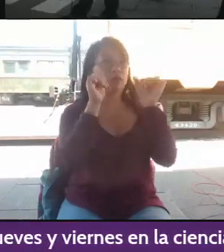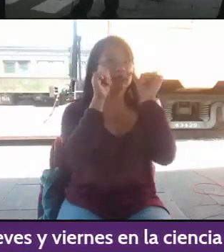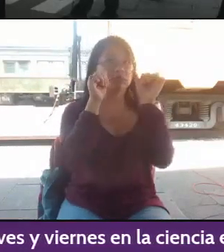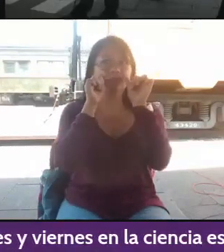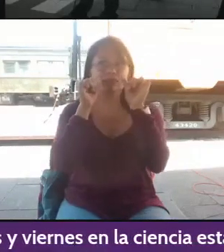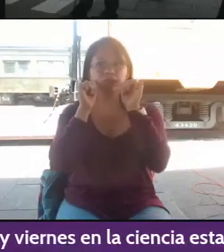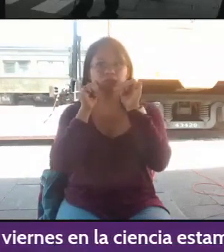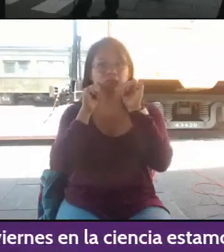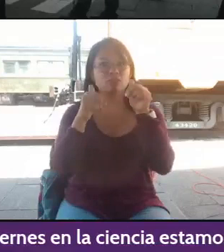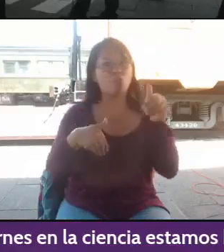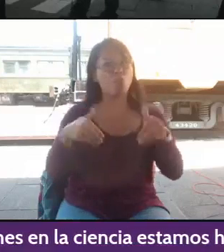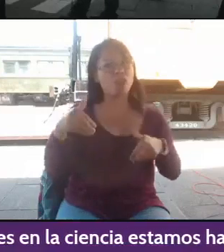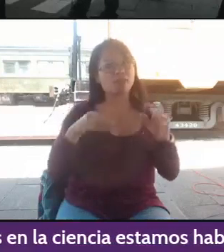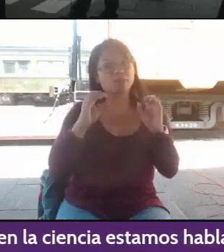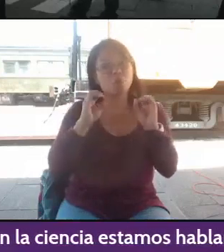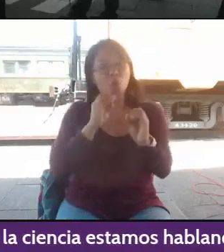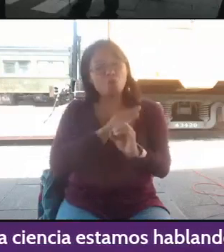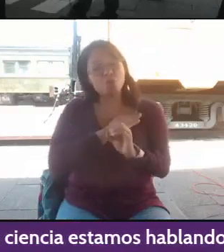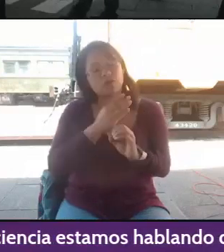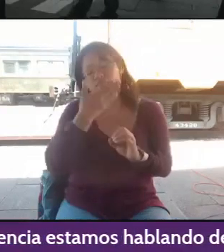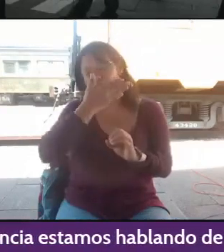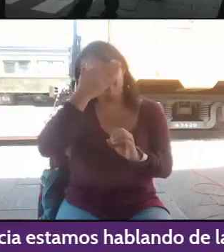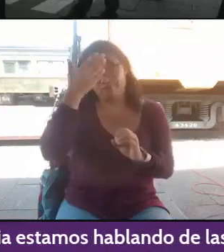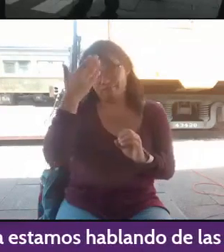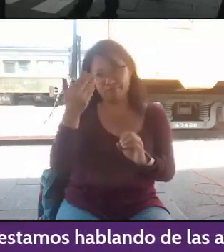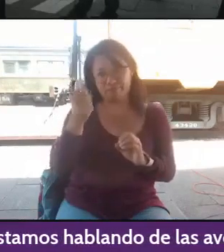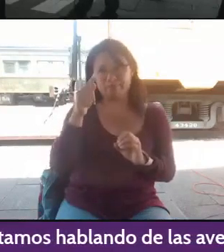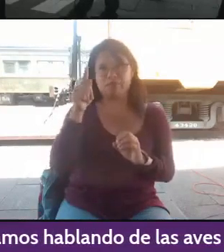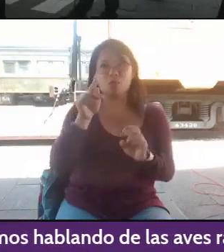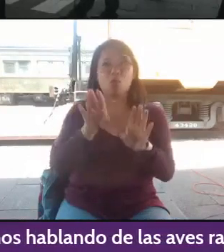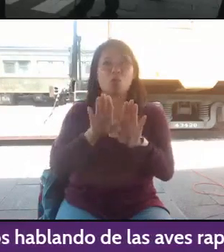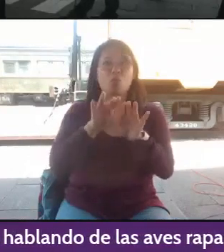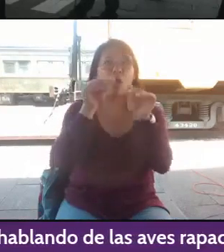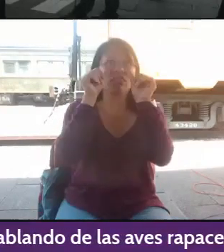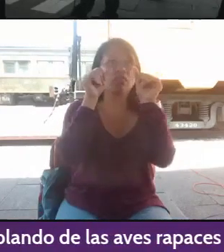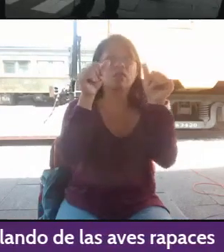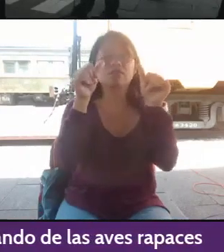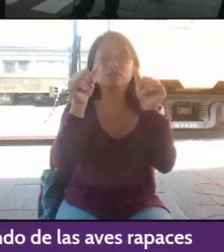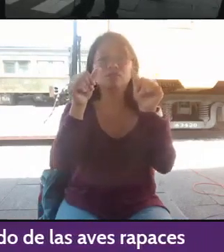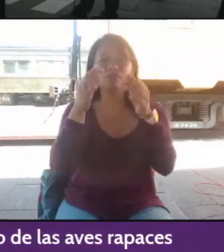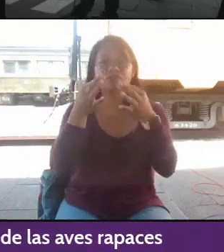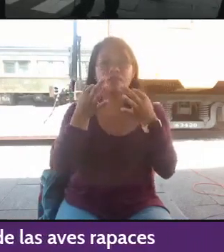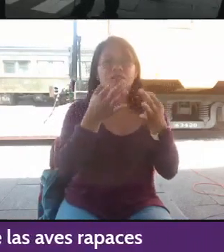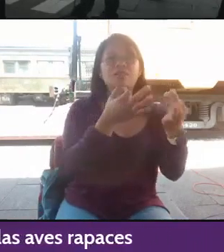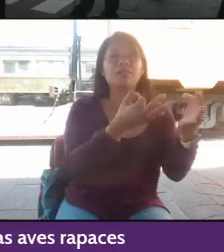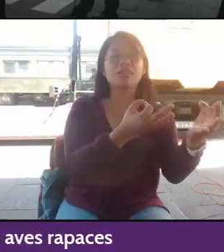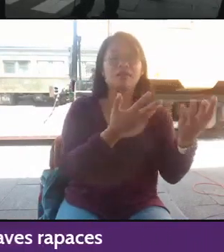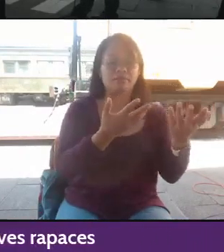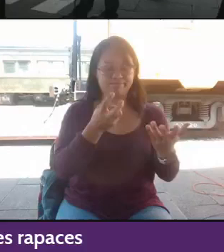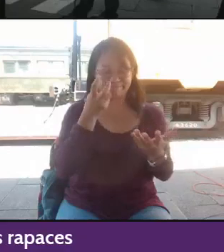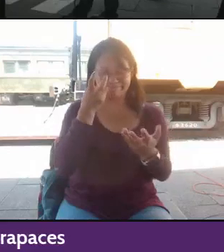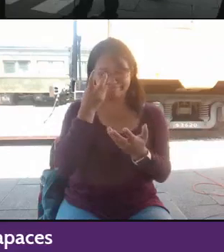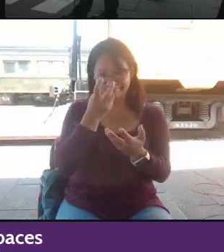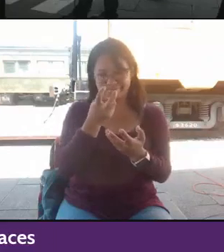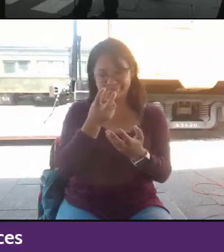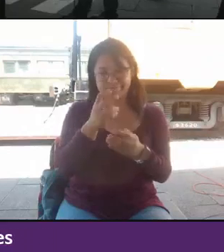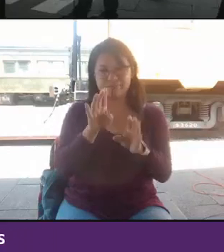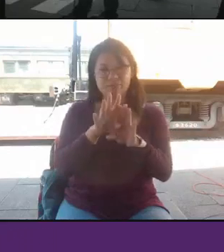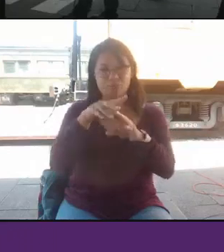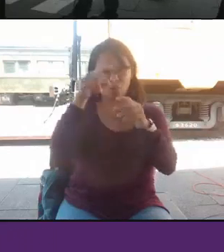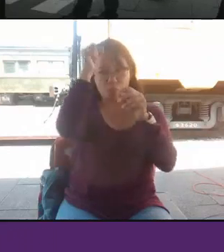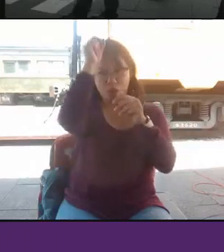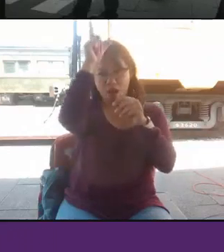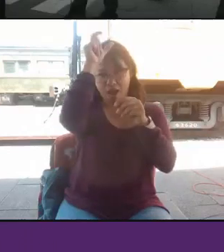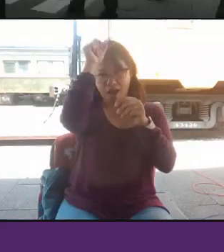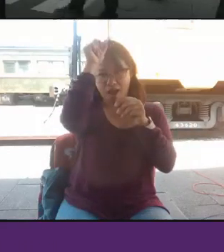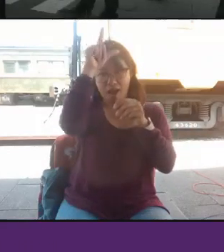bien o para mal, tienen que ver qué es lo que les llama la atención. Y ese movimiento les permite precisamente que la antena parabólica funcione y